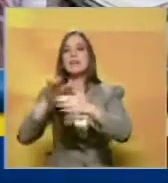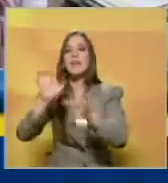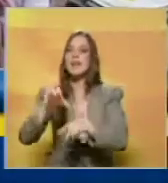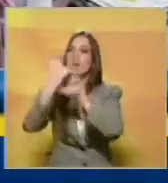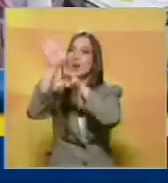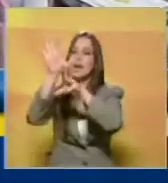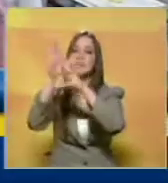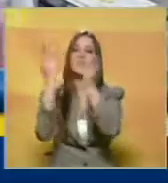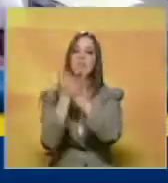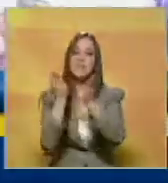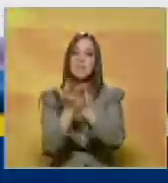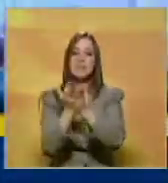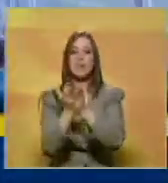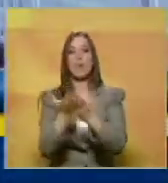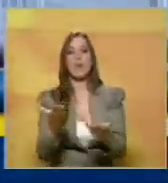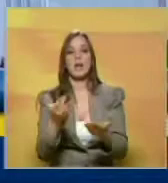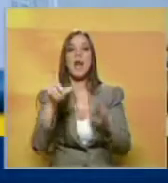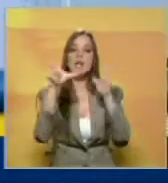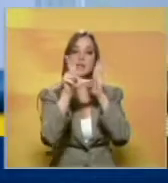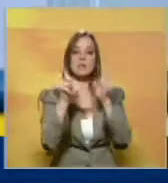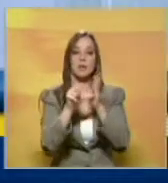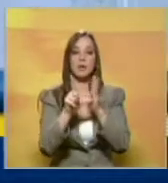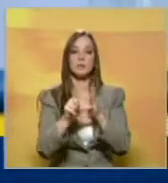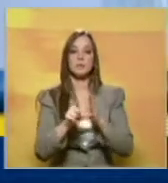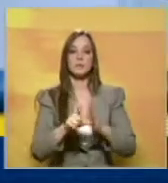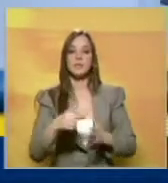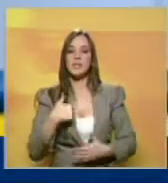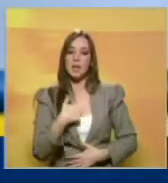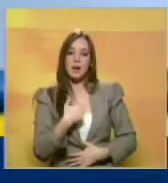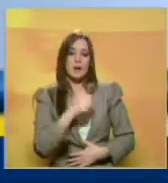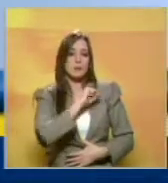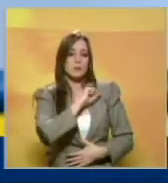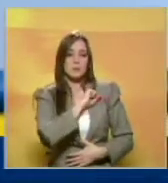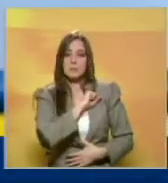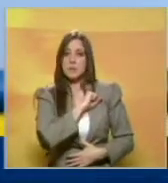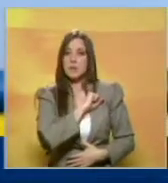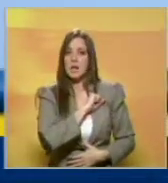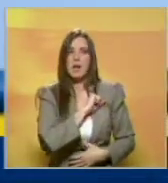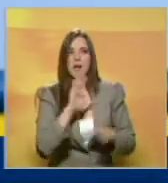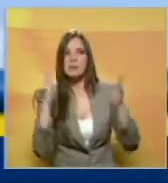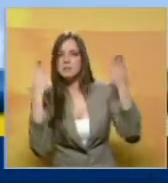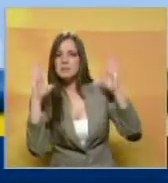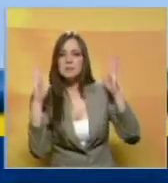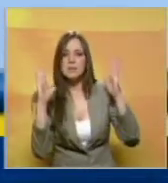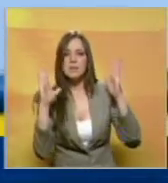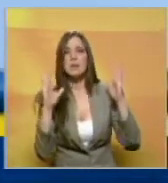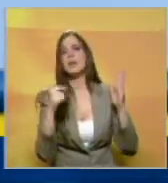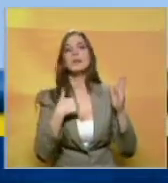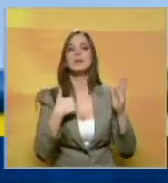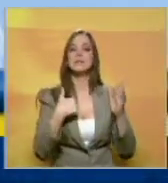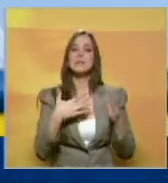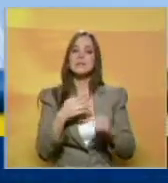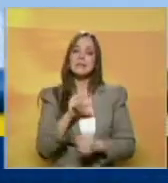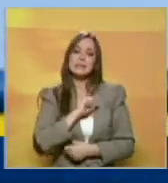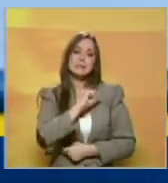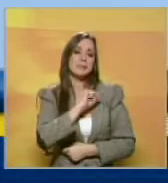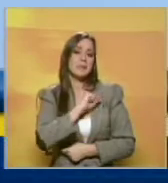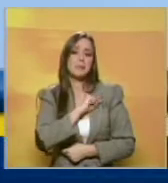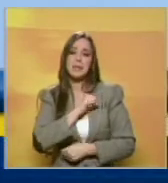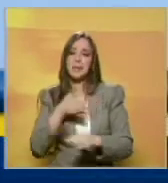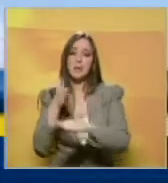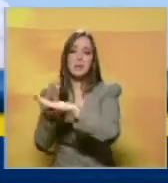los colegios y liceos. Sí, ir al liceo es espantoso. Nada se compara con el suplicio de salir al recreo.